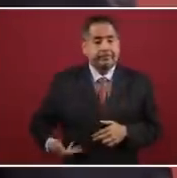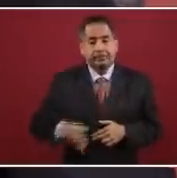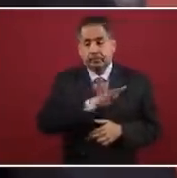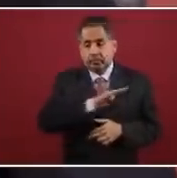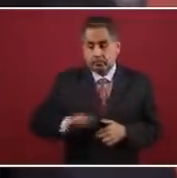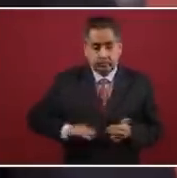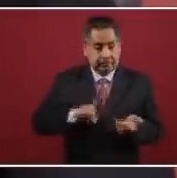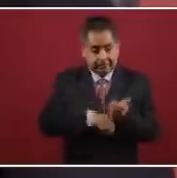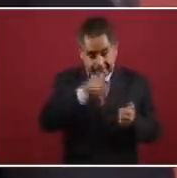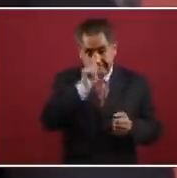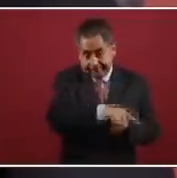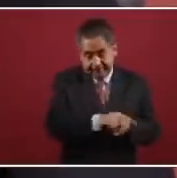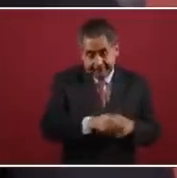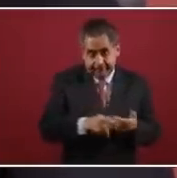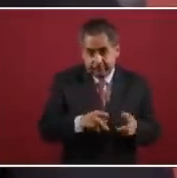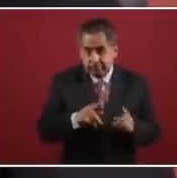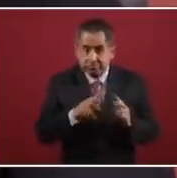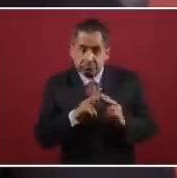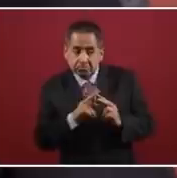ahí.